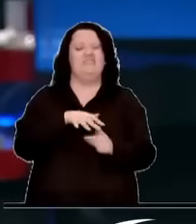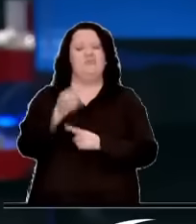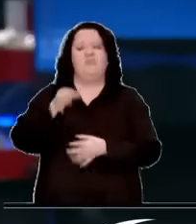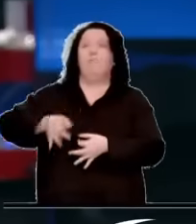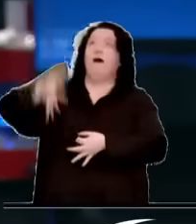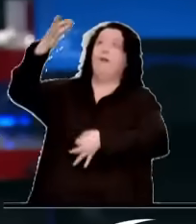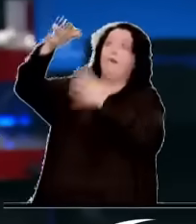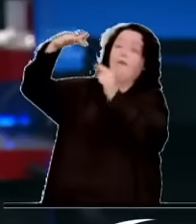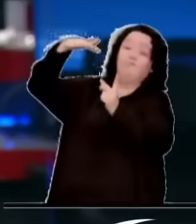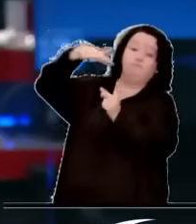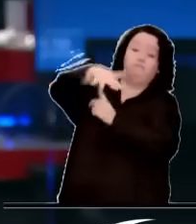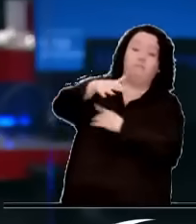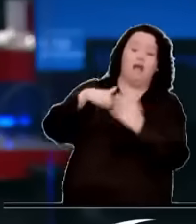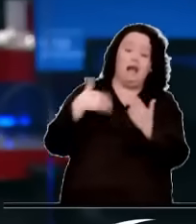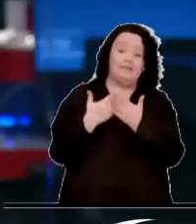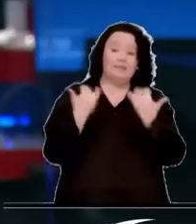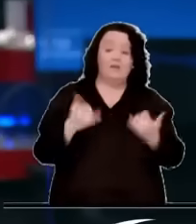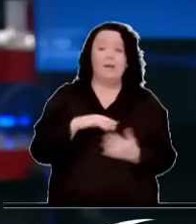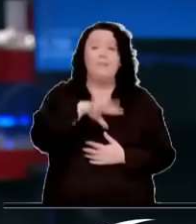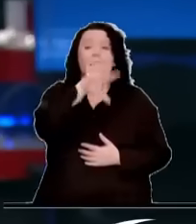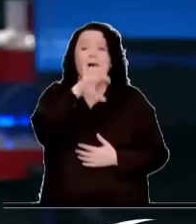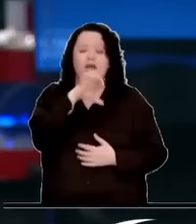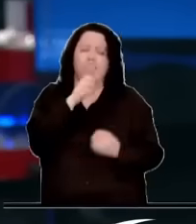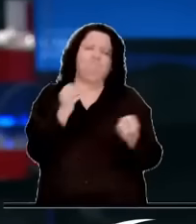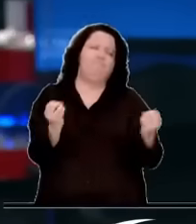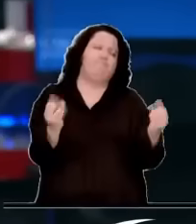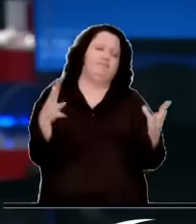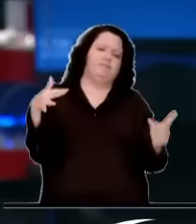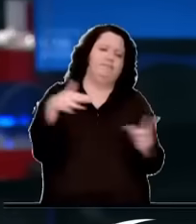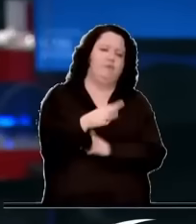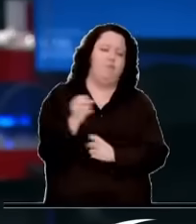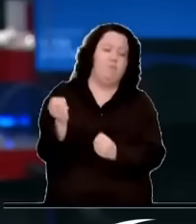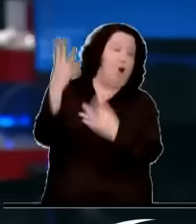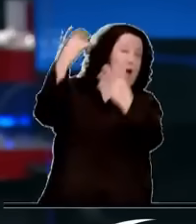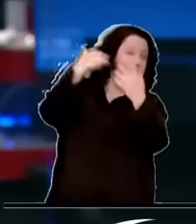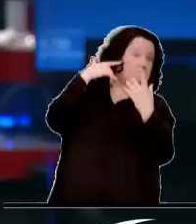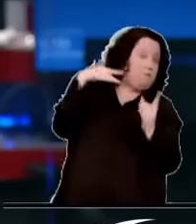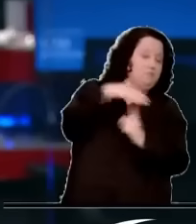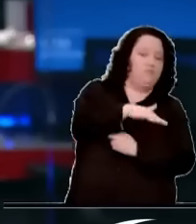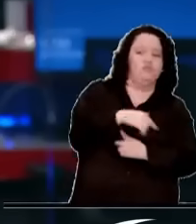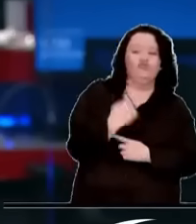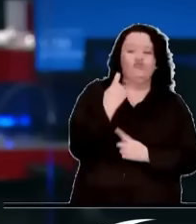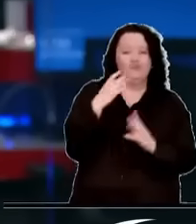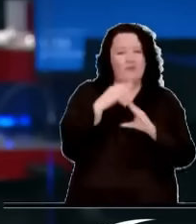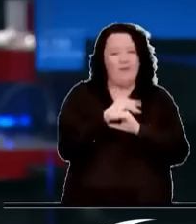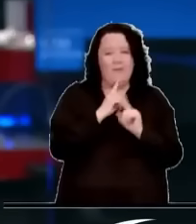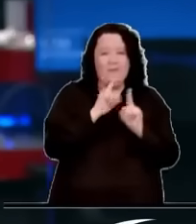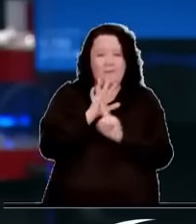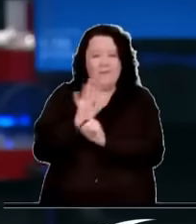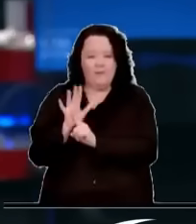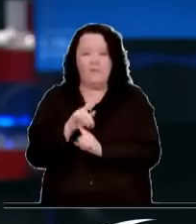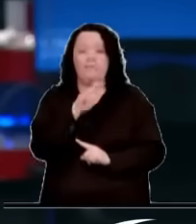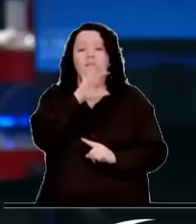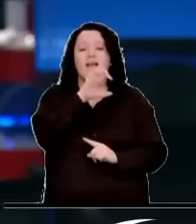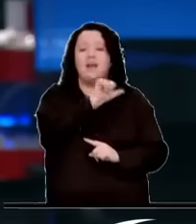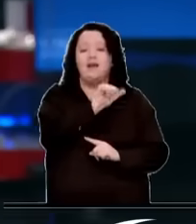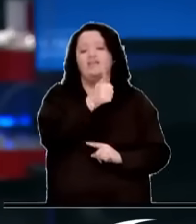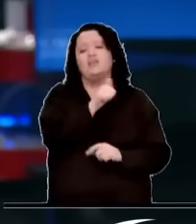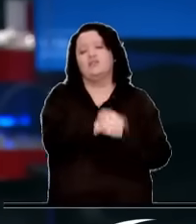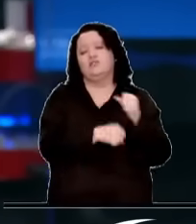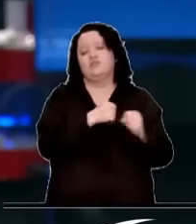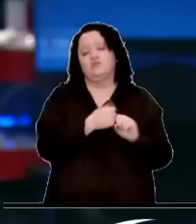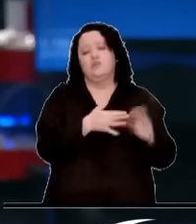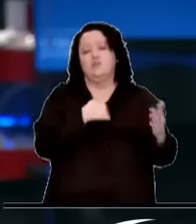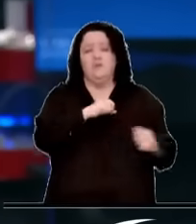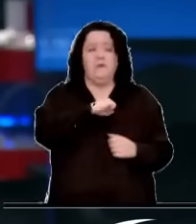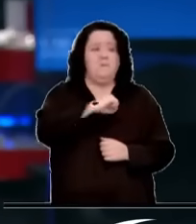fecha, cientos de perros se han visto afectados por estos artefactos explosivos. En la reciente noche de velitas, una perrita de 10 años murió de